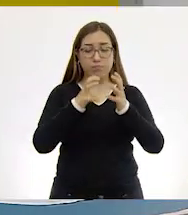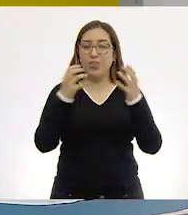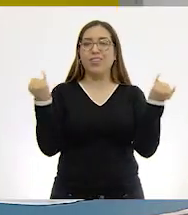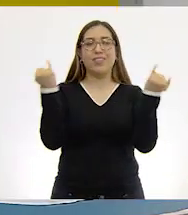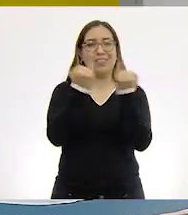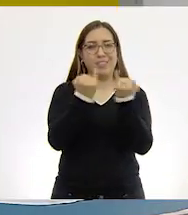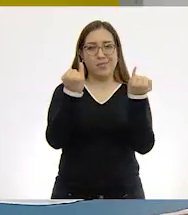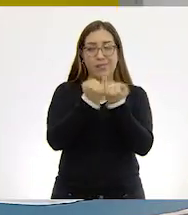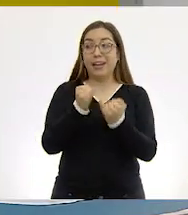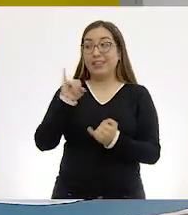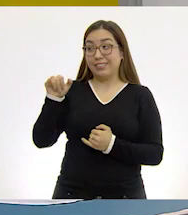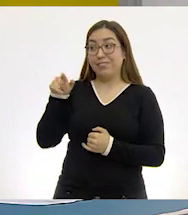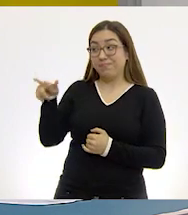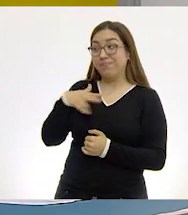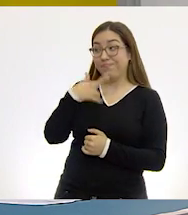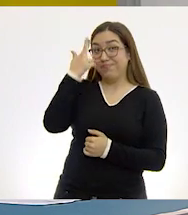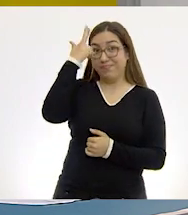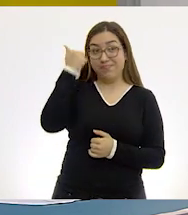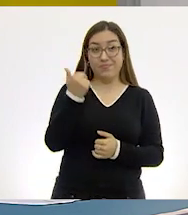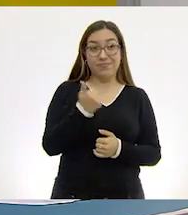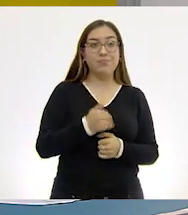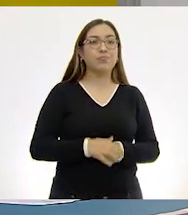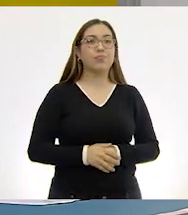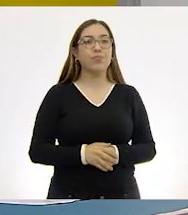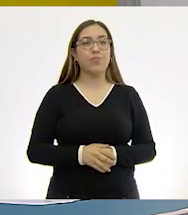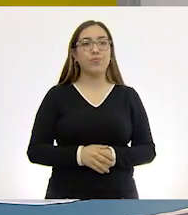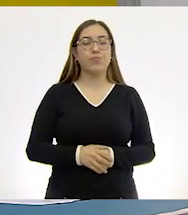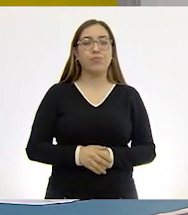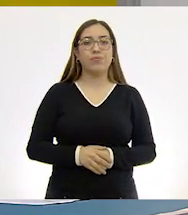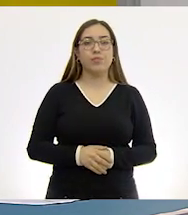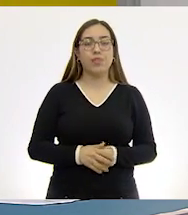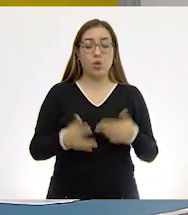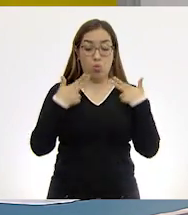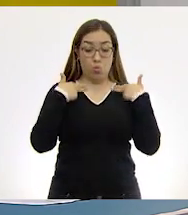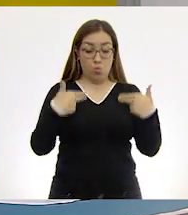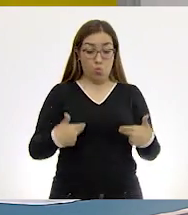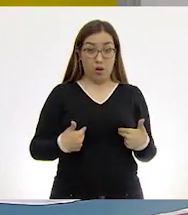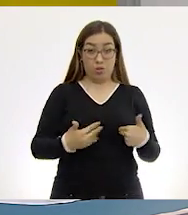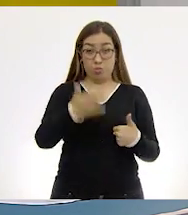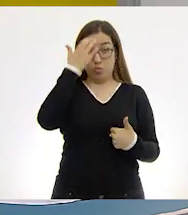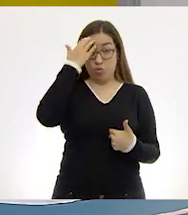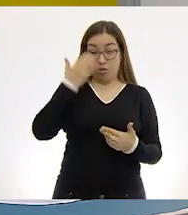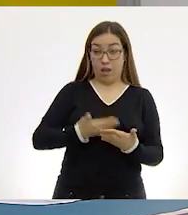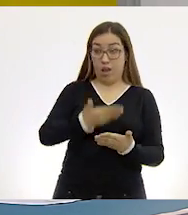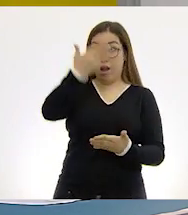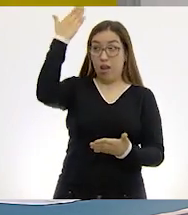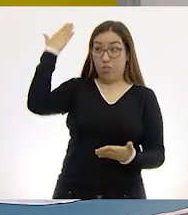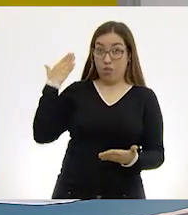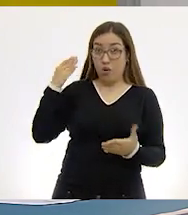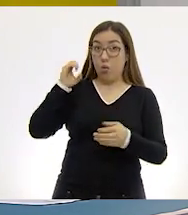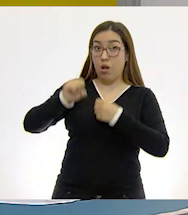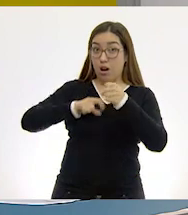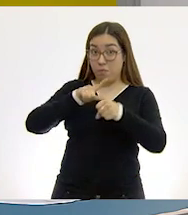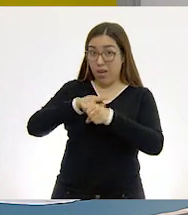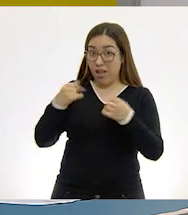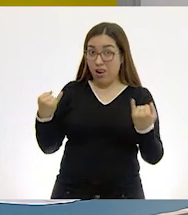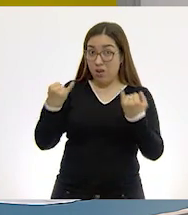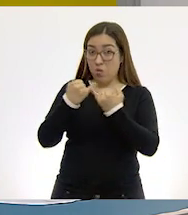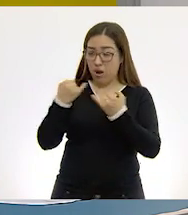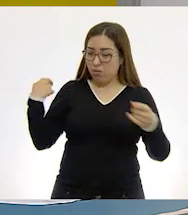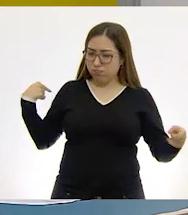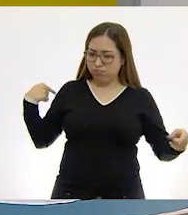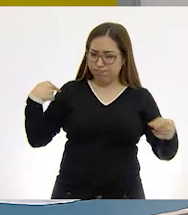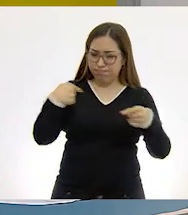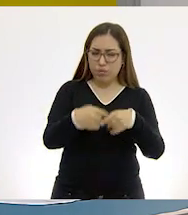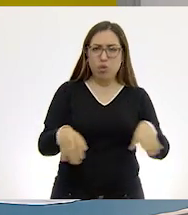así es, tienes muchísima razón. De hecho, precisamente conocer a los seres vivos del pasado y cómo se extinguieron, pues nos invita a